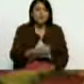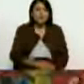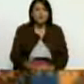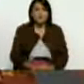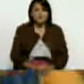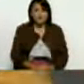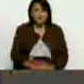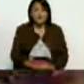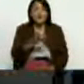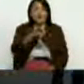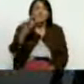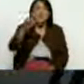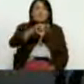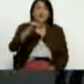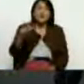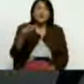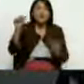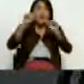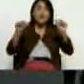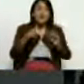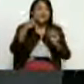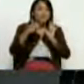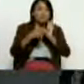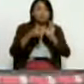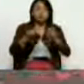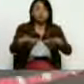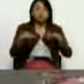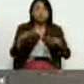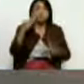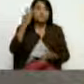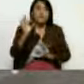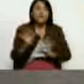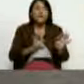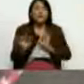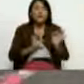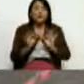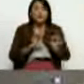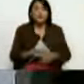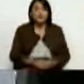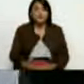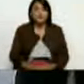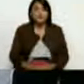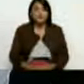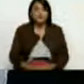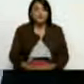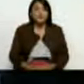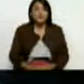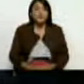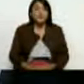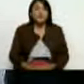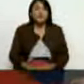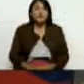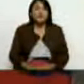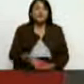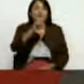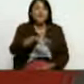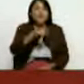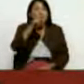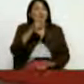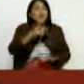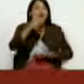más de 100 artistas en escena dejaron ver su talento con la interpretación de la obra resistencia y la impecable presentación de walberto y barreto